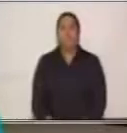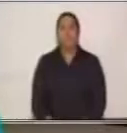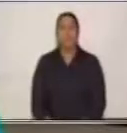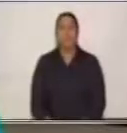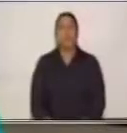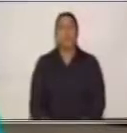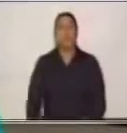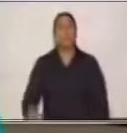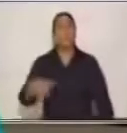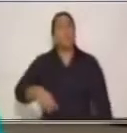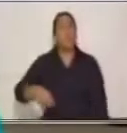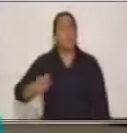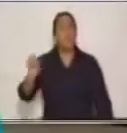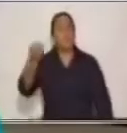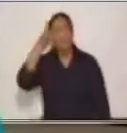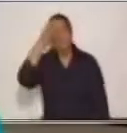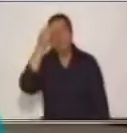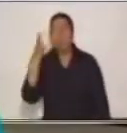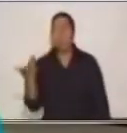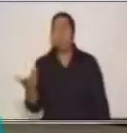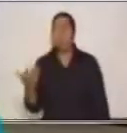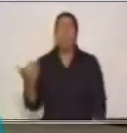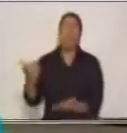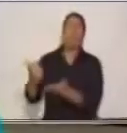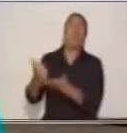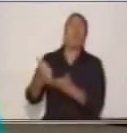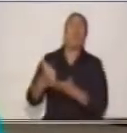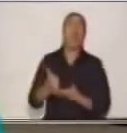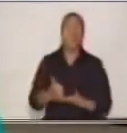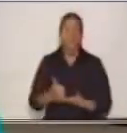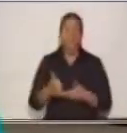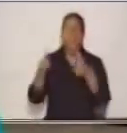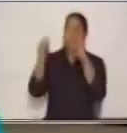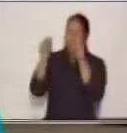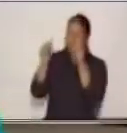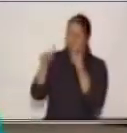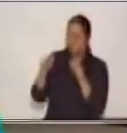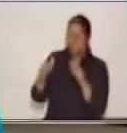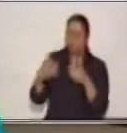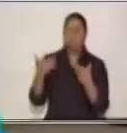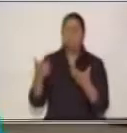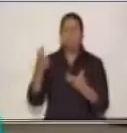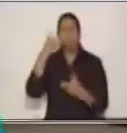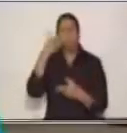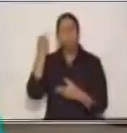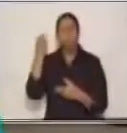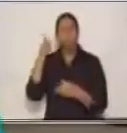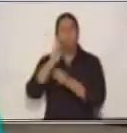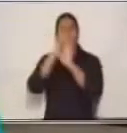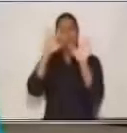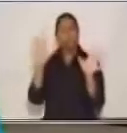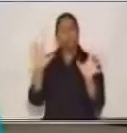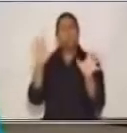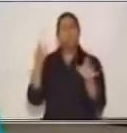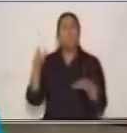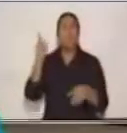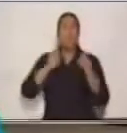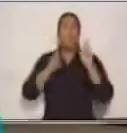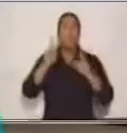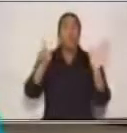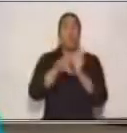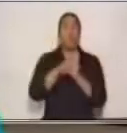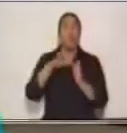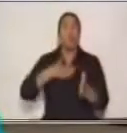Lo que aprendimos hoy nos ayudará a analizar y interpretar cuáles son las leyes de nuestro país, cómo se